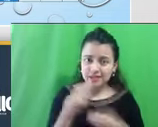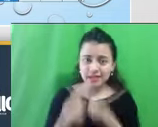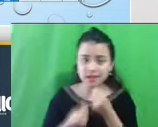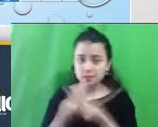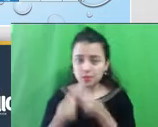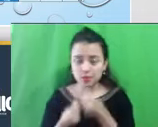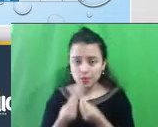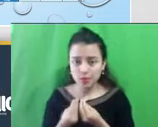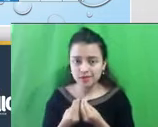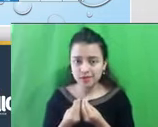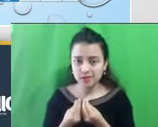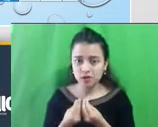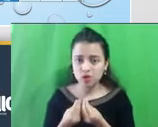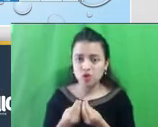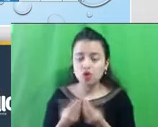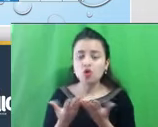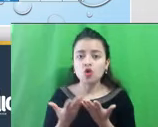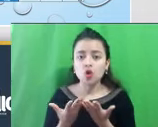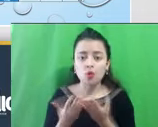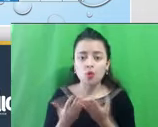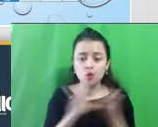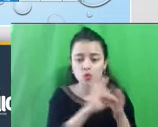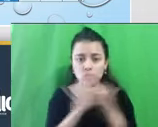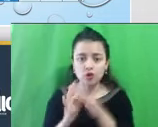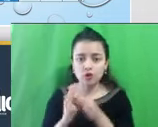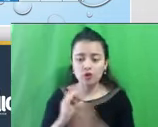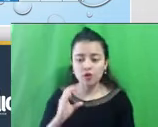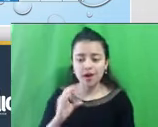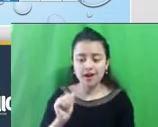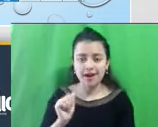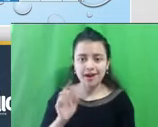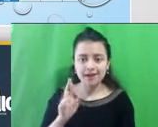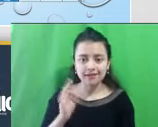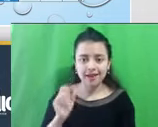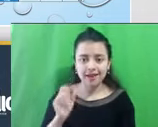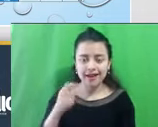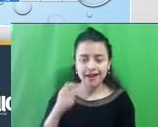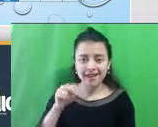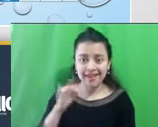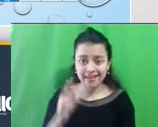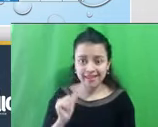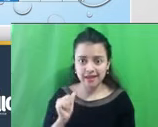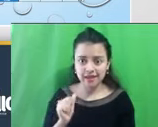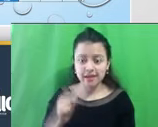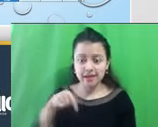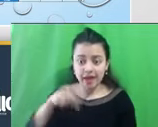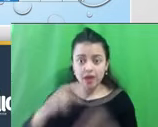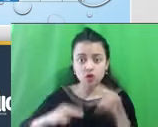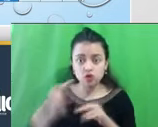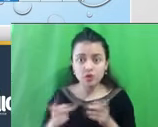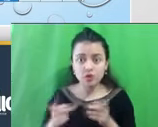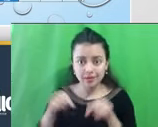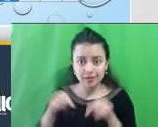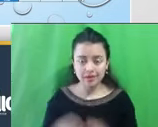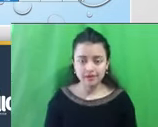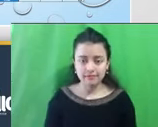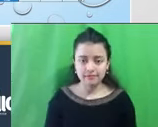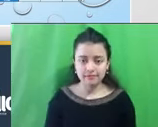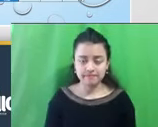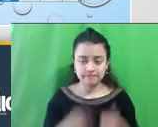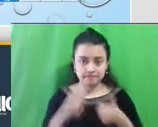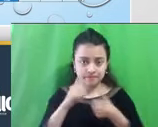y que ellos mismos puedan hacer un tratamiento de agua allá, una PETAP y un tanque. Ese sería un primer punto de lo